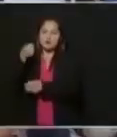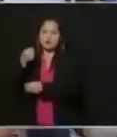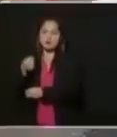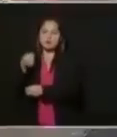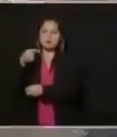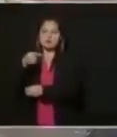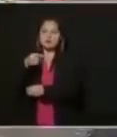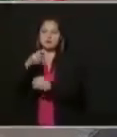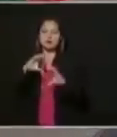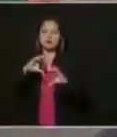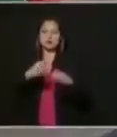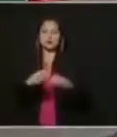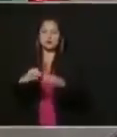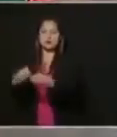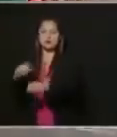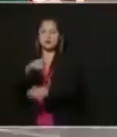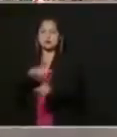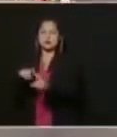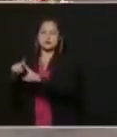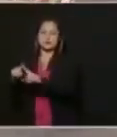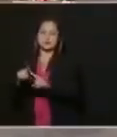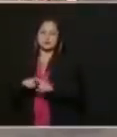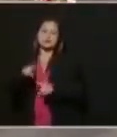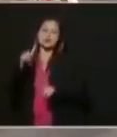las comunidades según las jerarquías